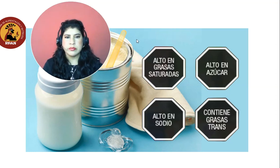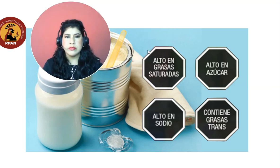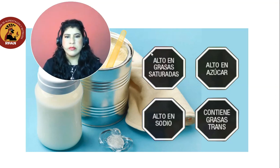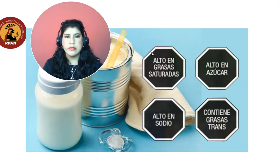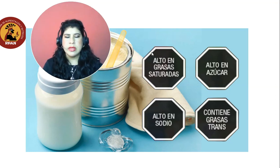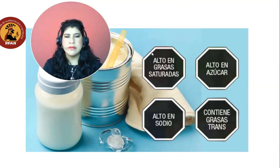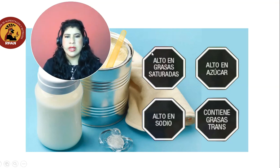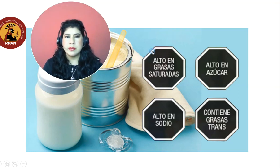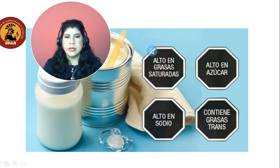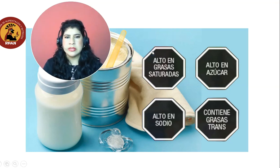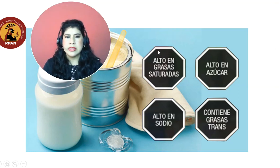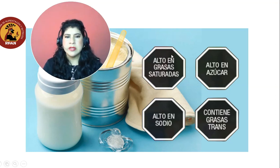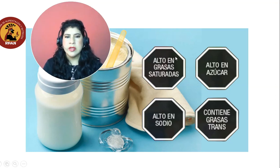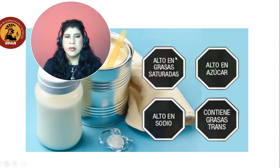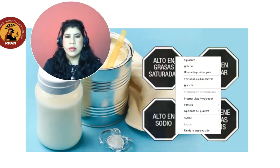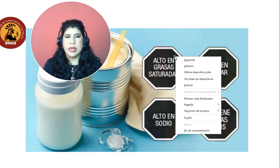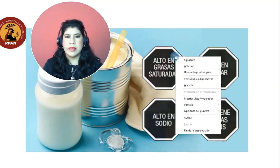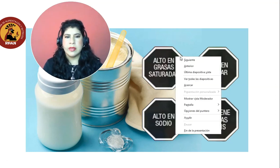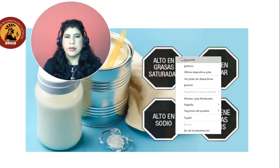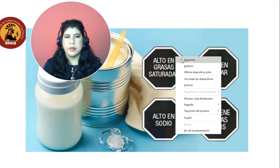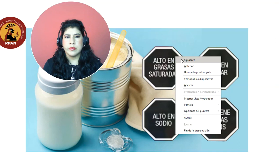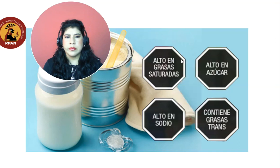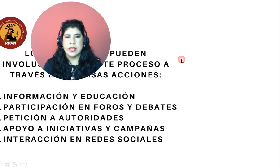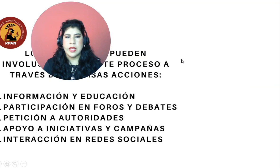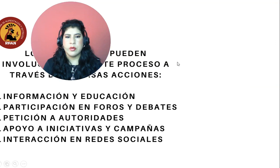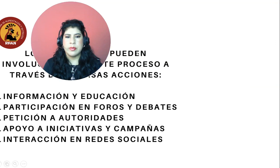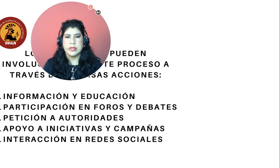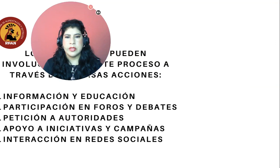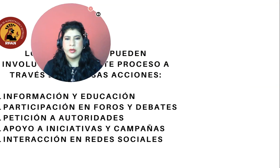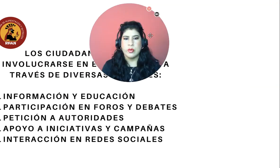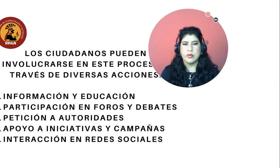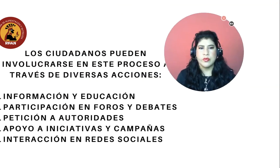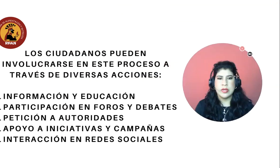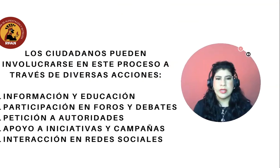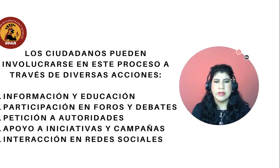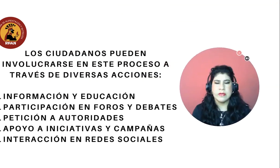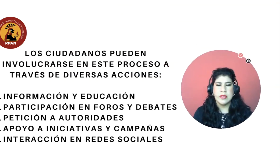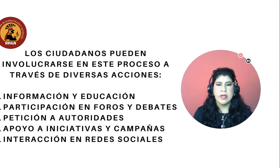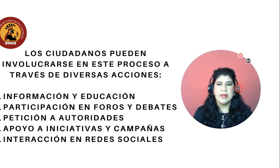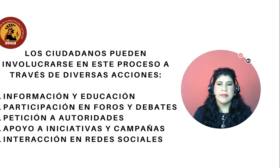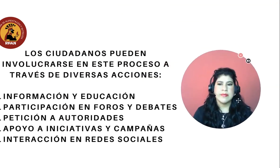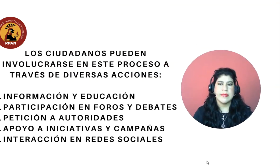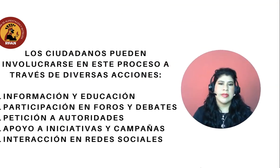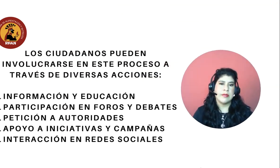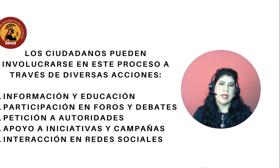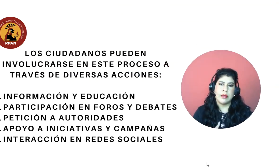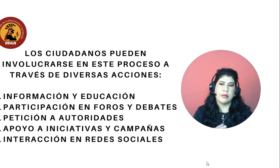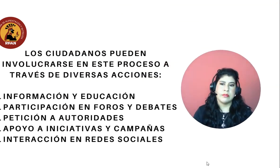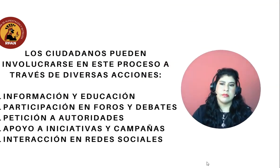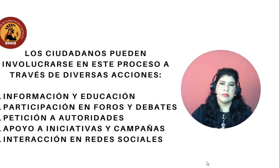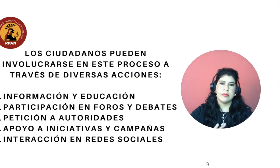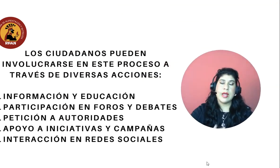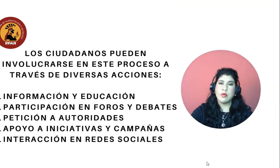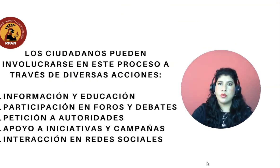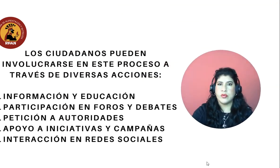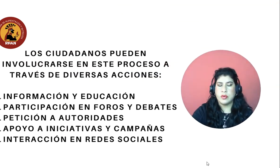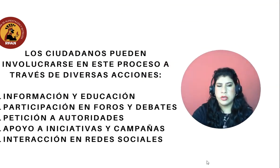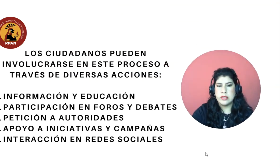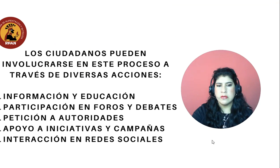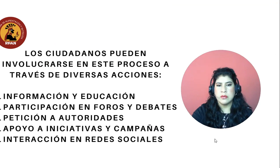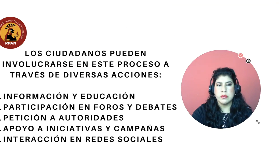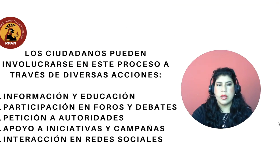octógonos finalmente eh quería compartir con ustedes eh las